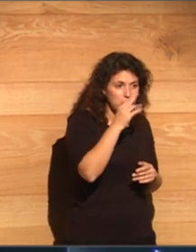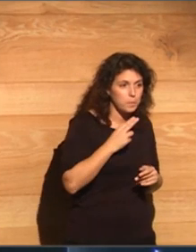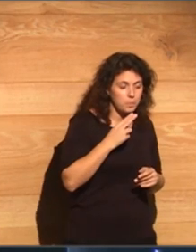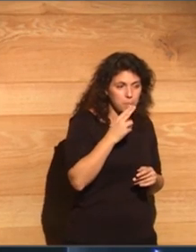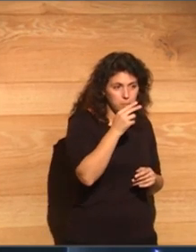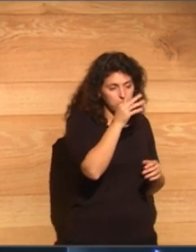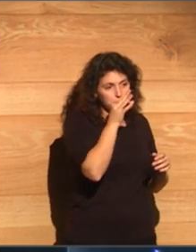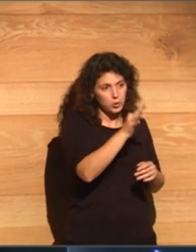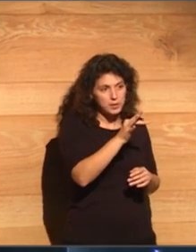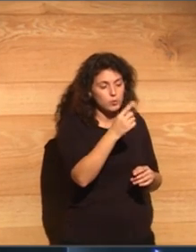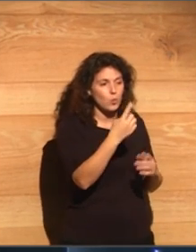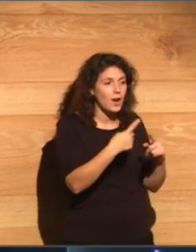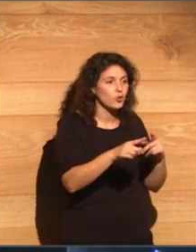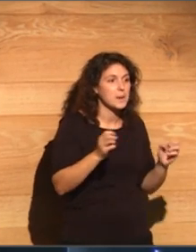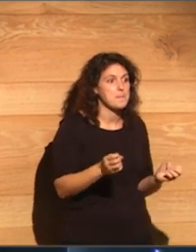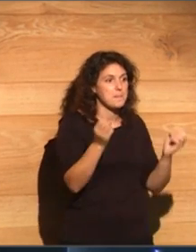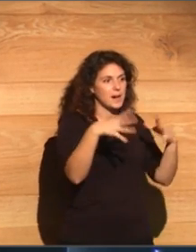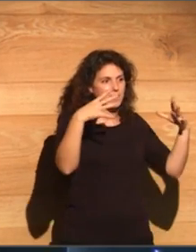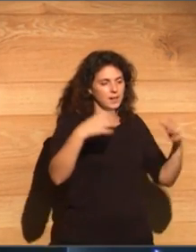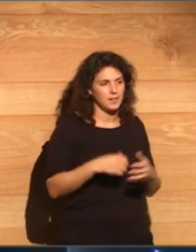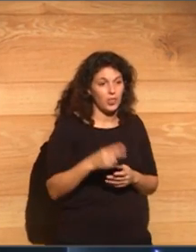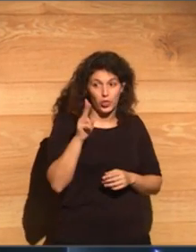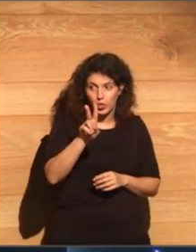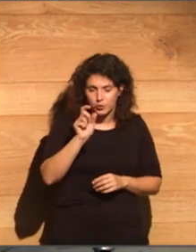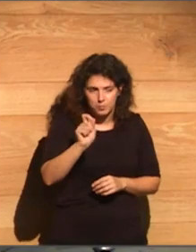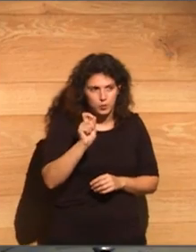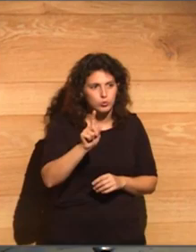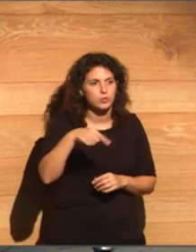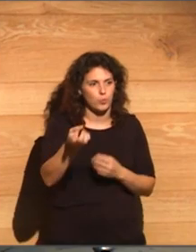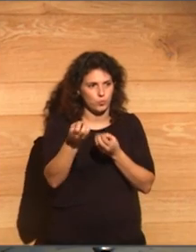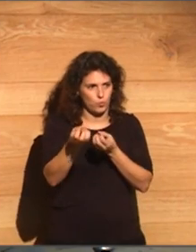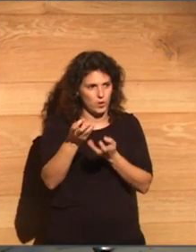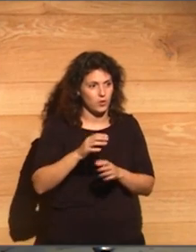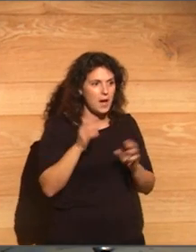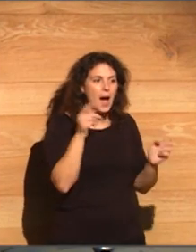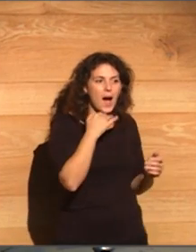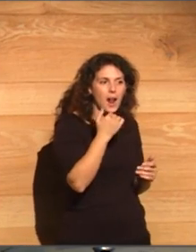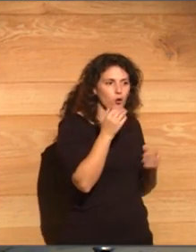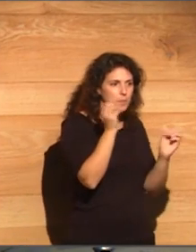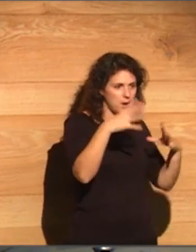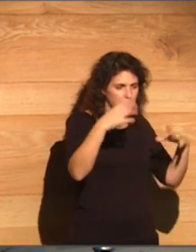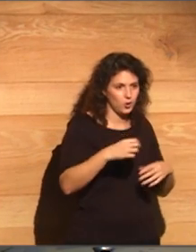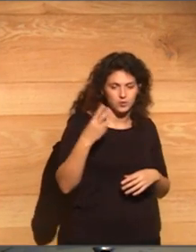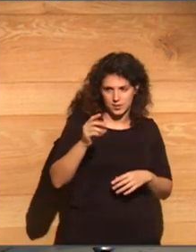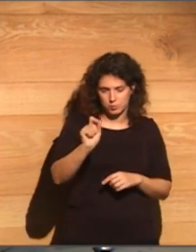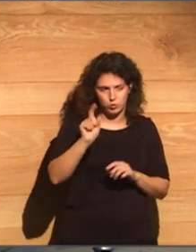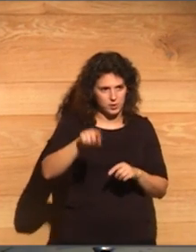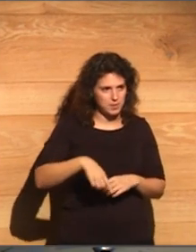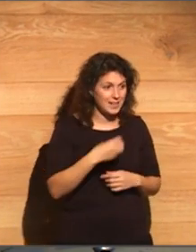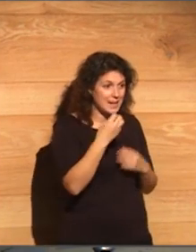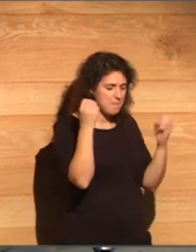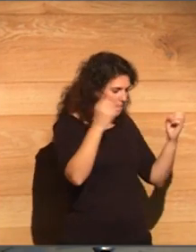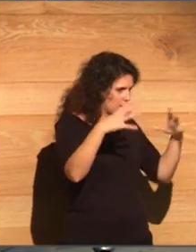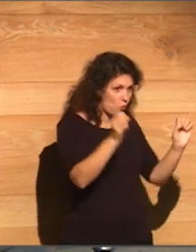Bueno, si queréis, se lo cuento. Es que dos minutos, déjame dos minutos y lo cuento. Dos minutos. Es que es mágico. Tres, si quieres tres también. Es mágico, por